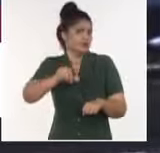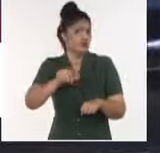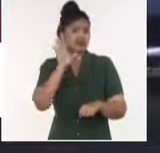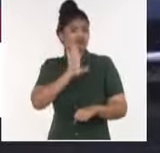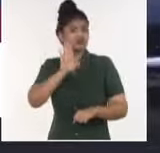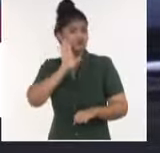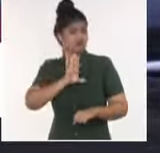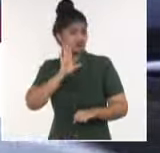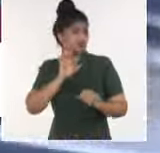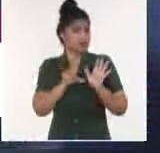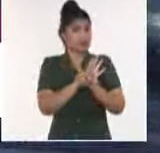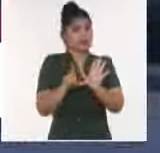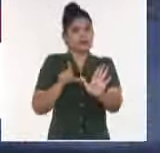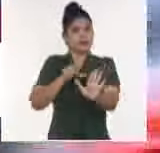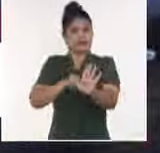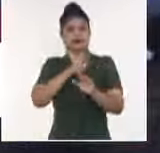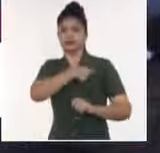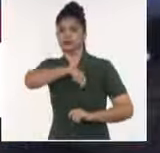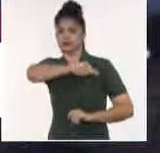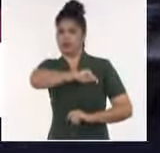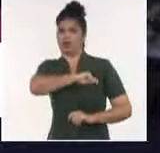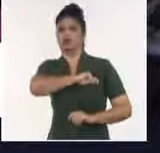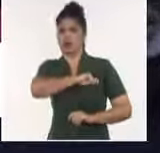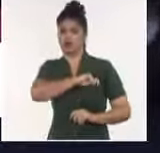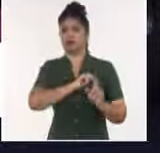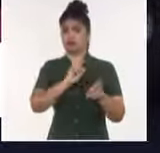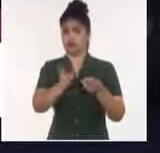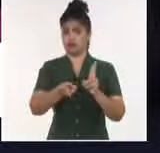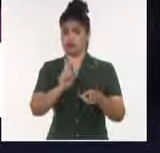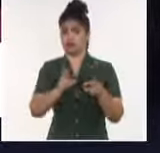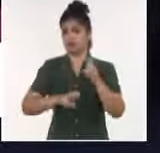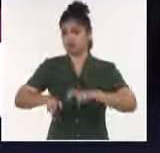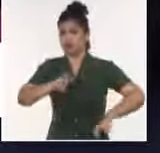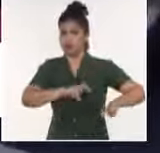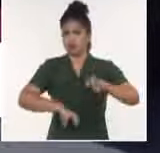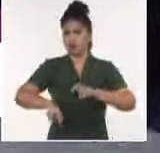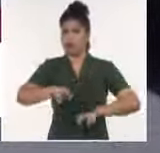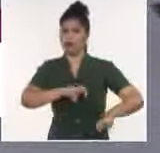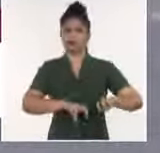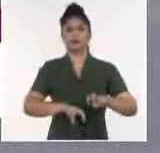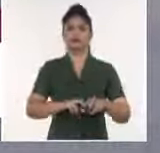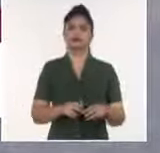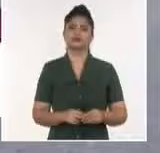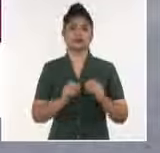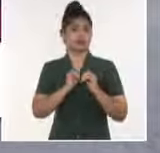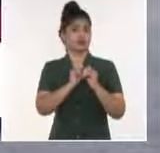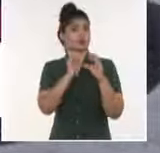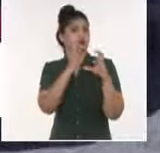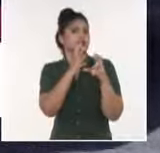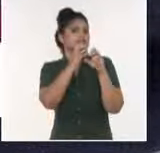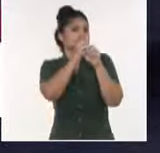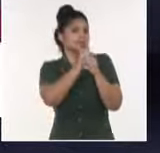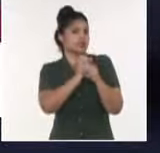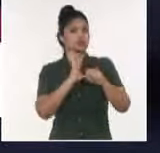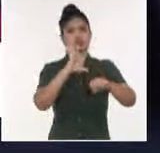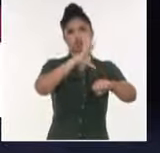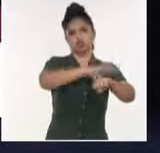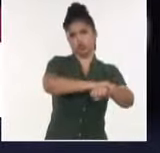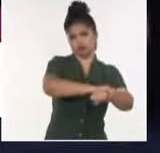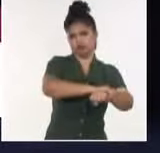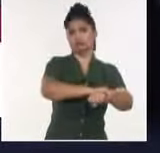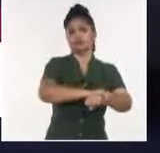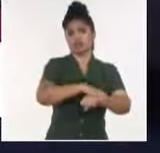él sigue pesando una orden de captura. Al parecer se había pactado un arresto discreto para que no sucediese frente a la concentración